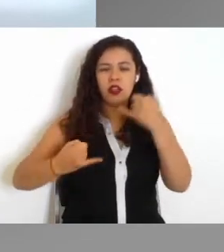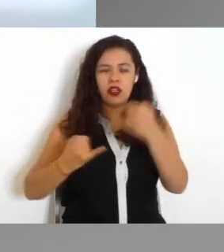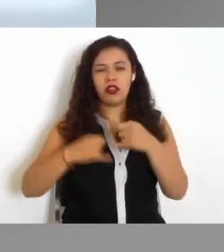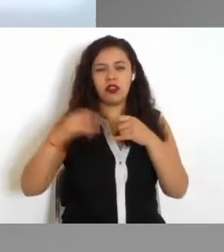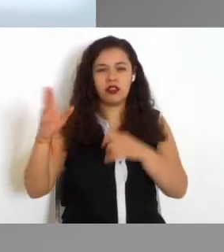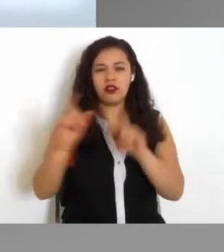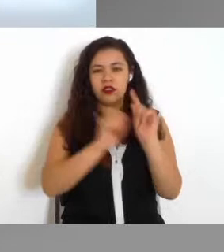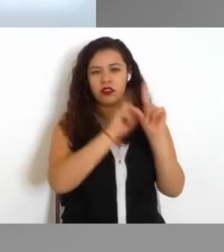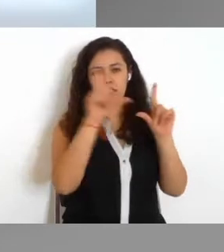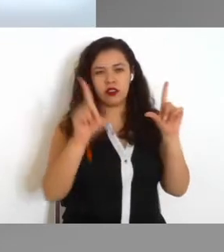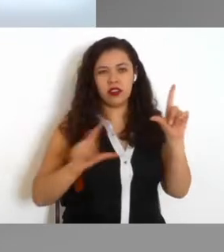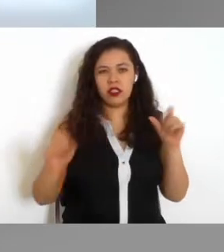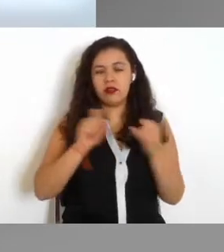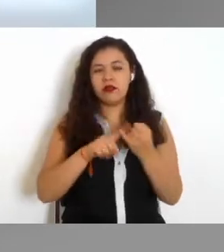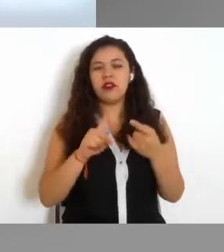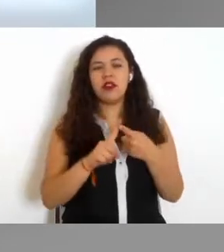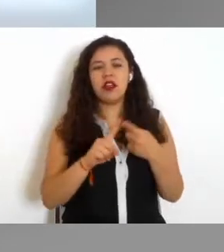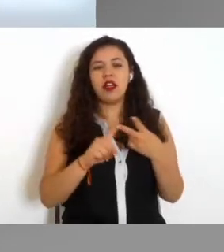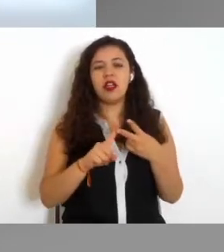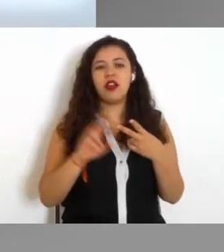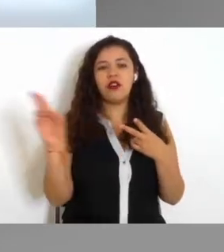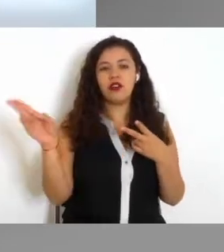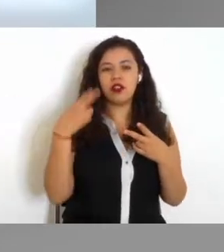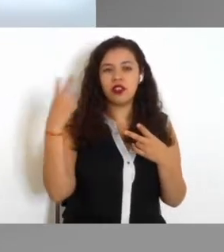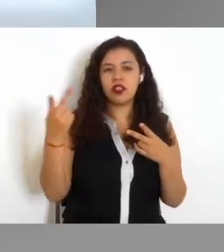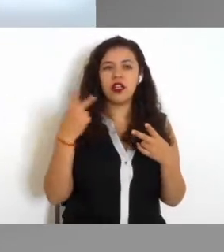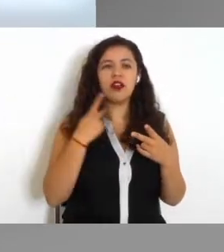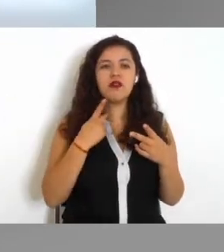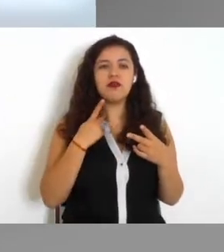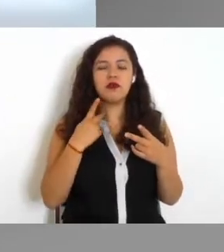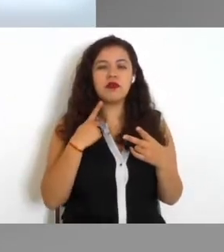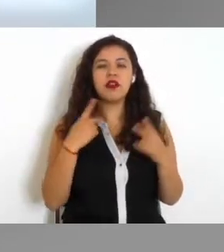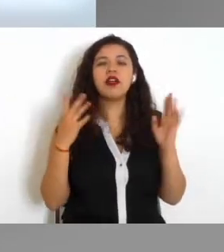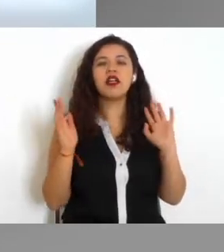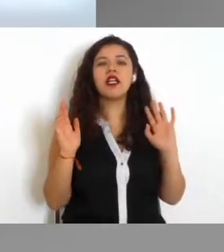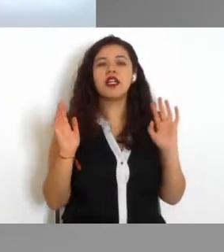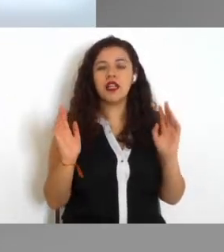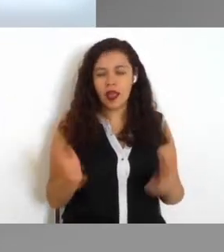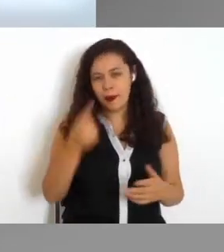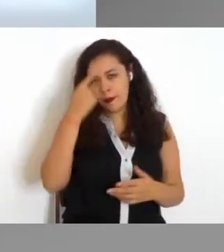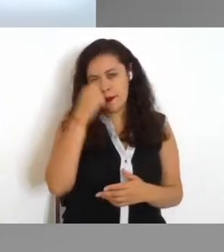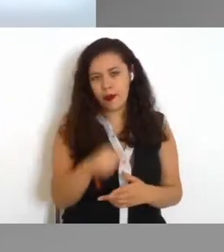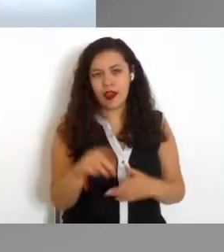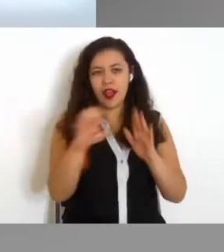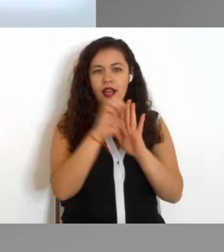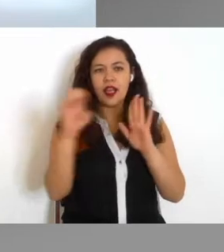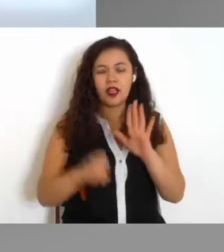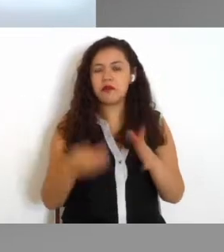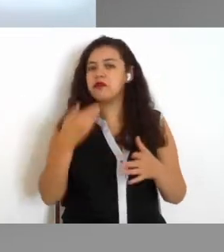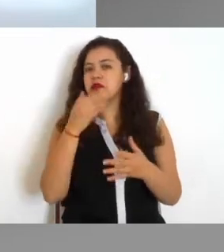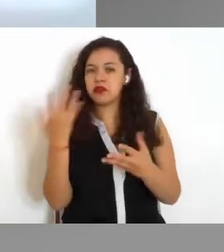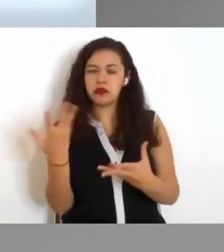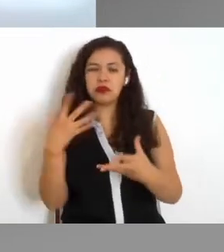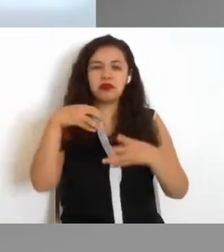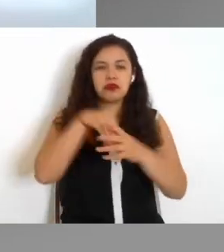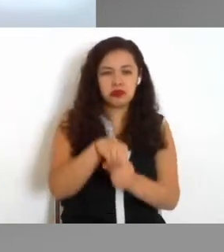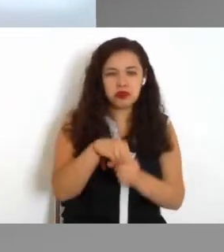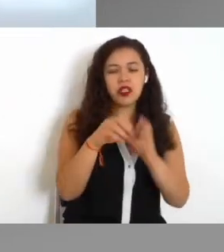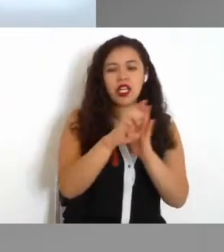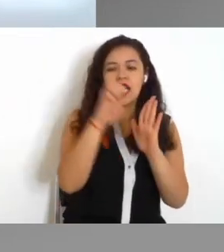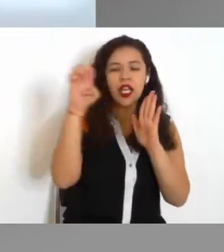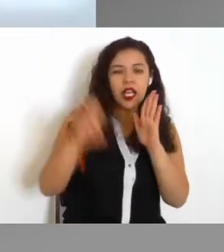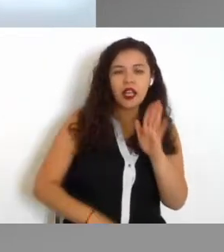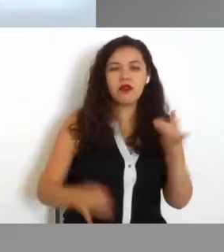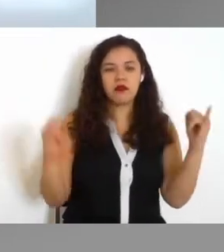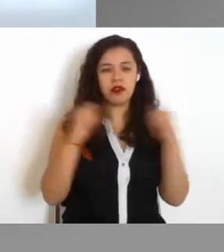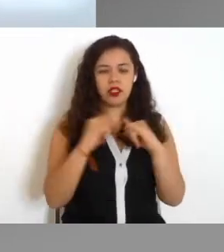las universidades públicas, pienso yo, están en condición de ser verdaderos ejemplos, instituciones que estén a la